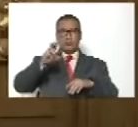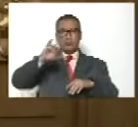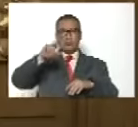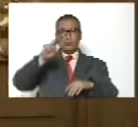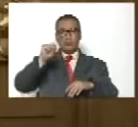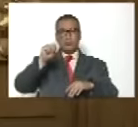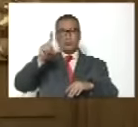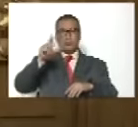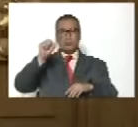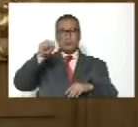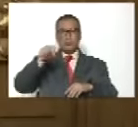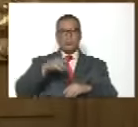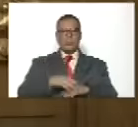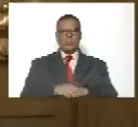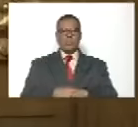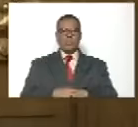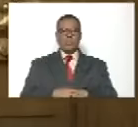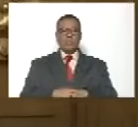Azerbaiyán Oriental,